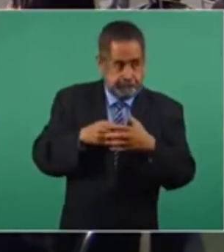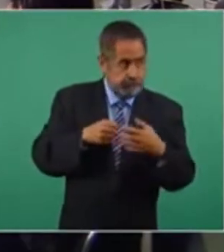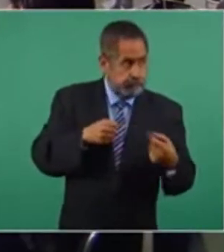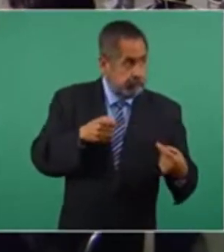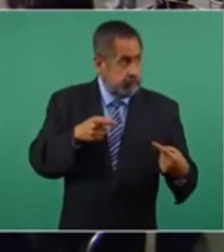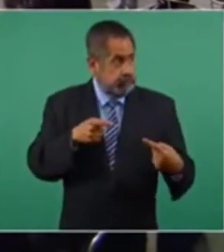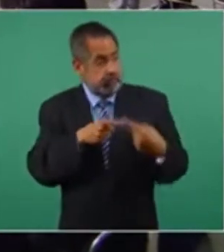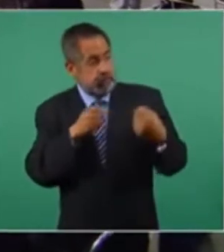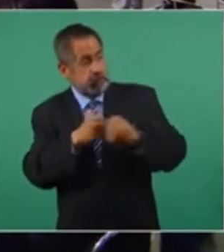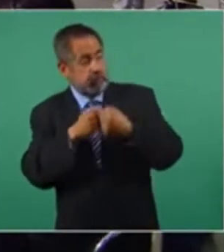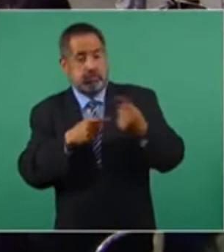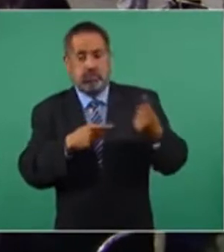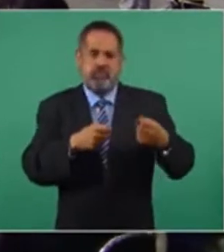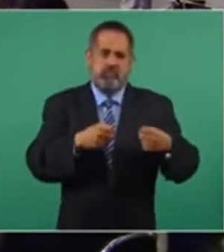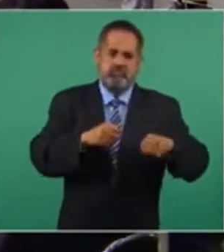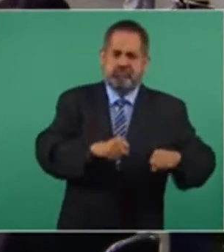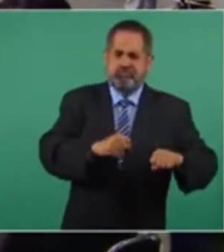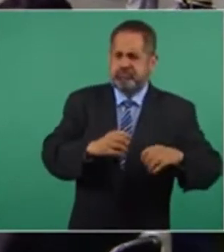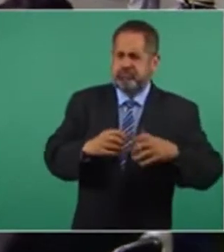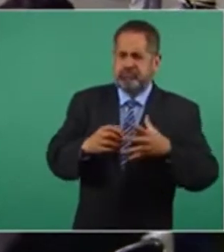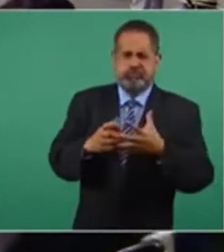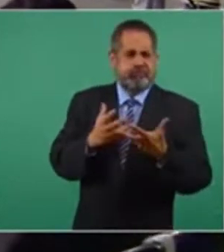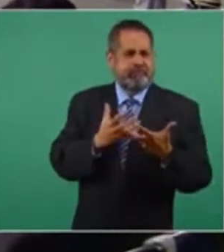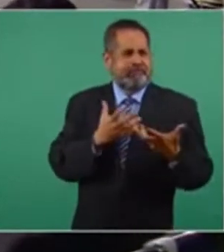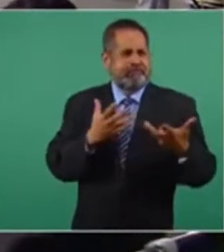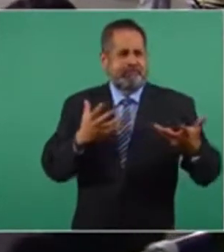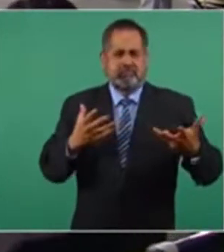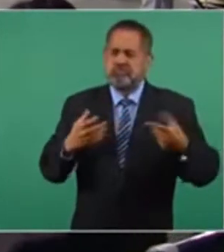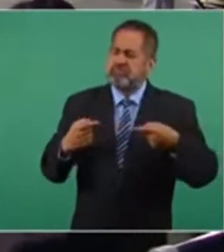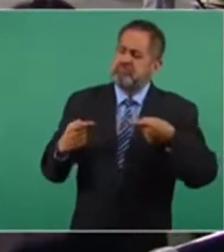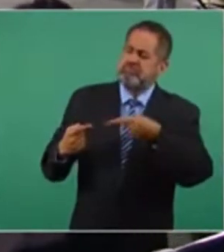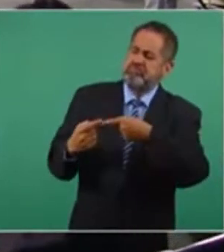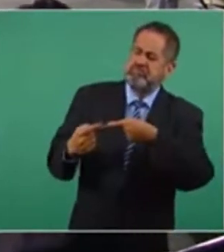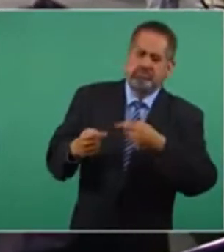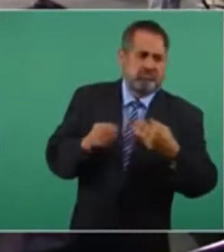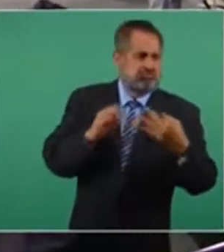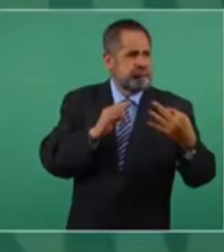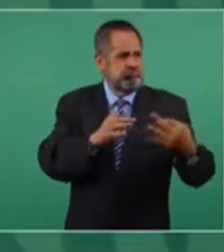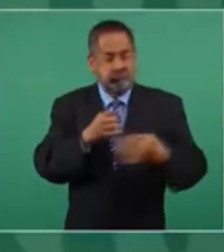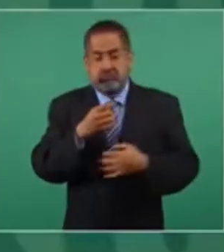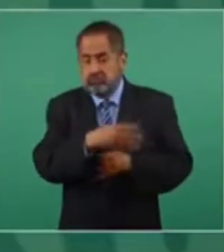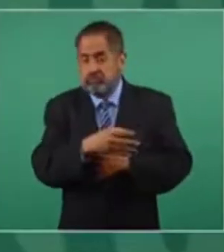al poder conservador, que era